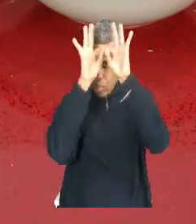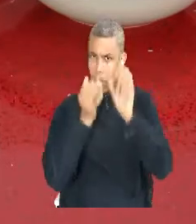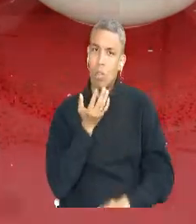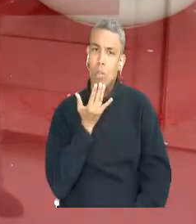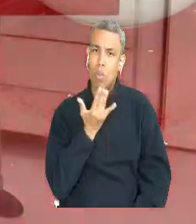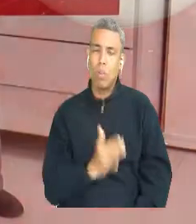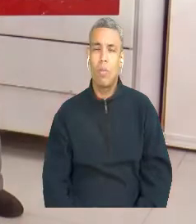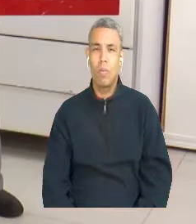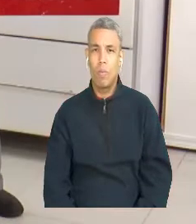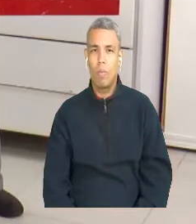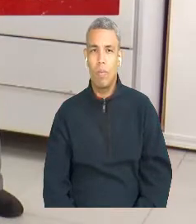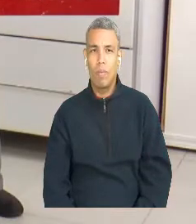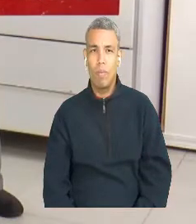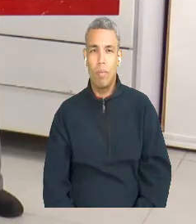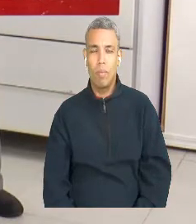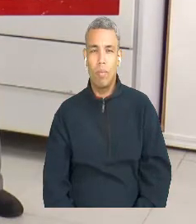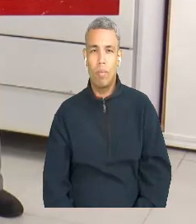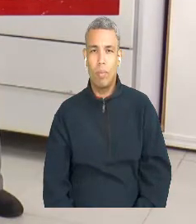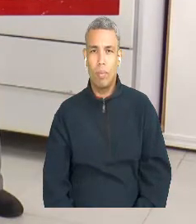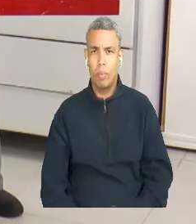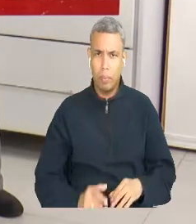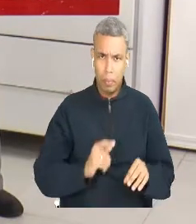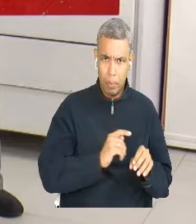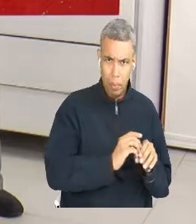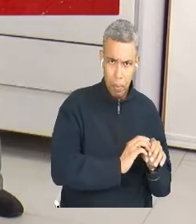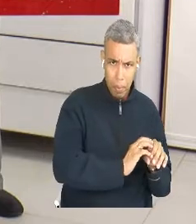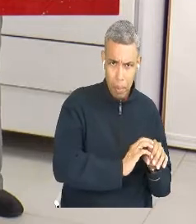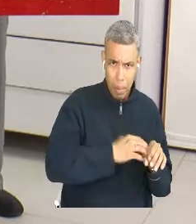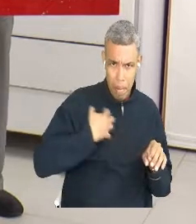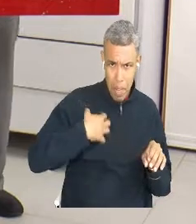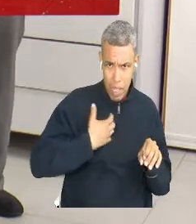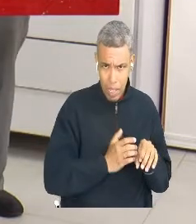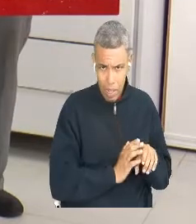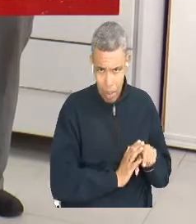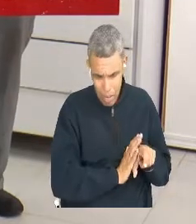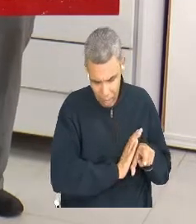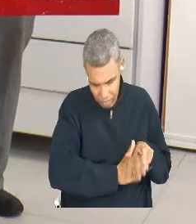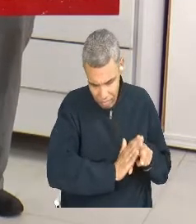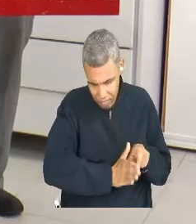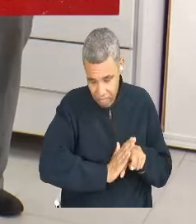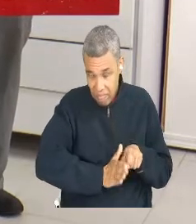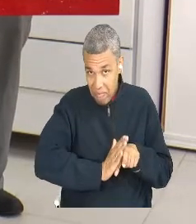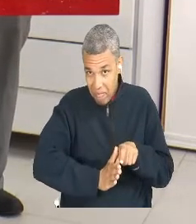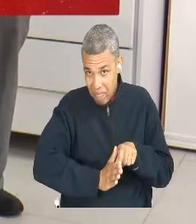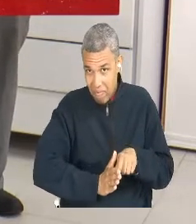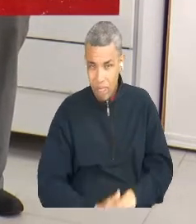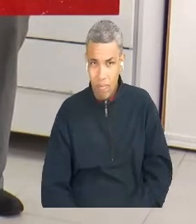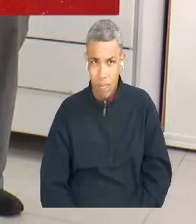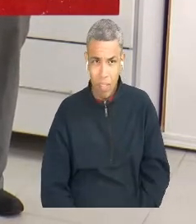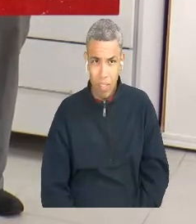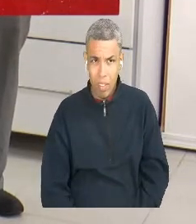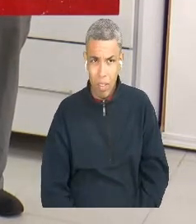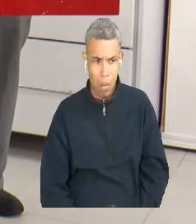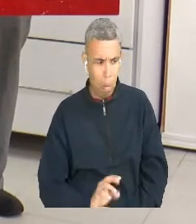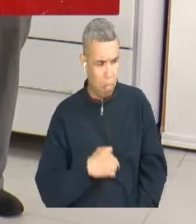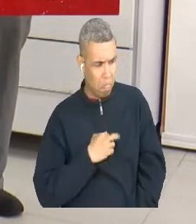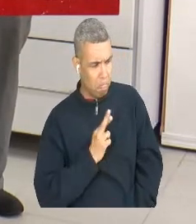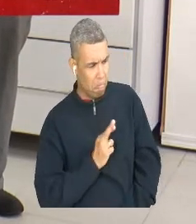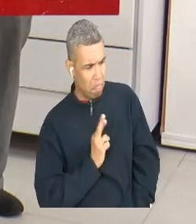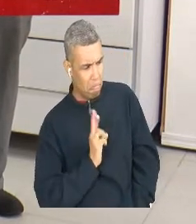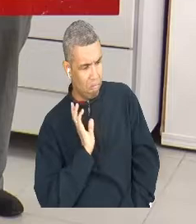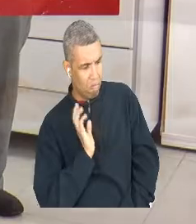voy sí a cortar la manzana. Ah, bueno, pero yo voy a reutilizar estas. Sí,